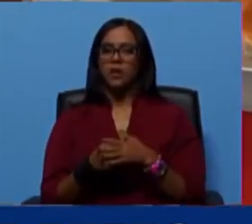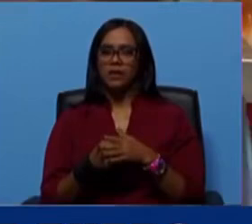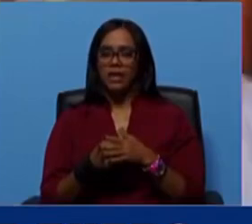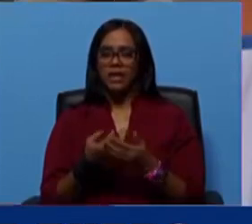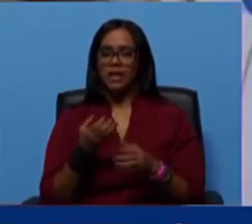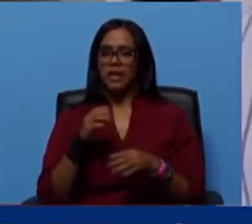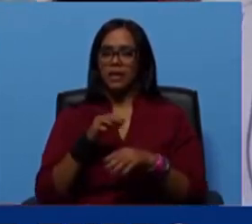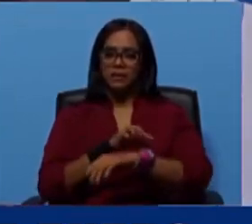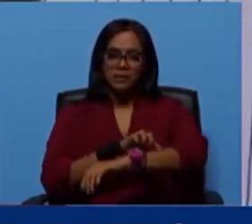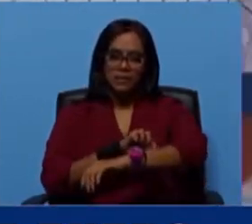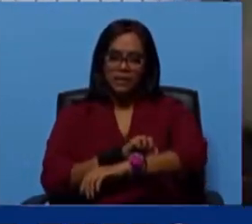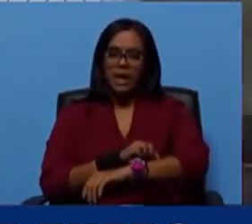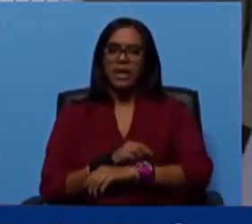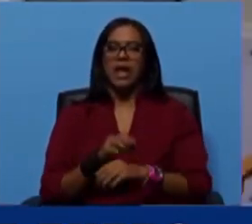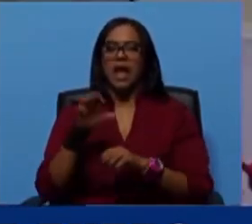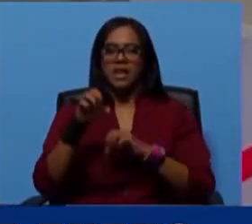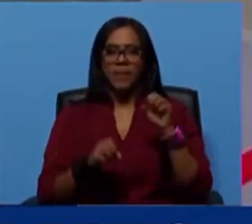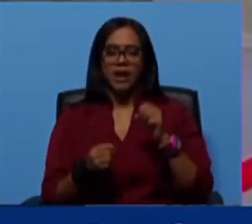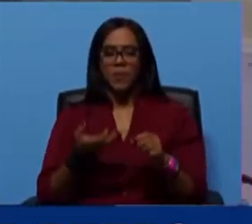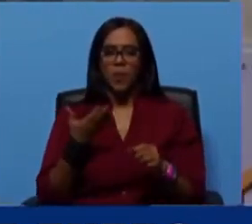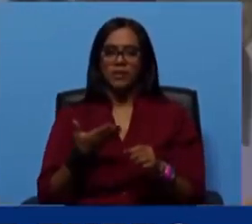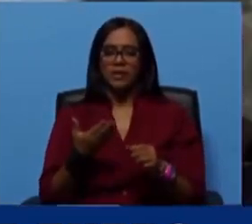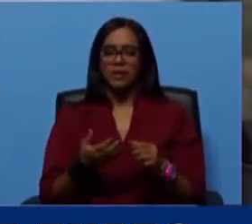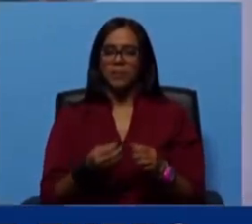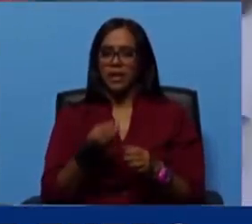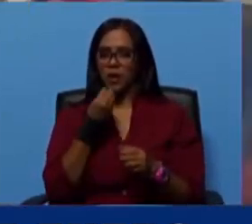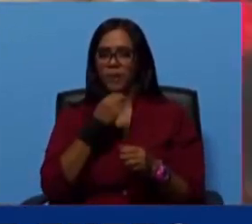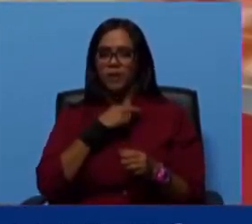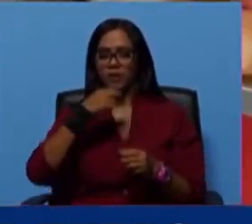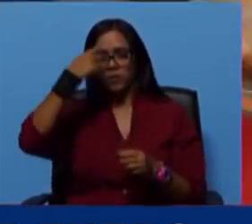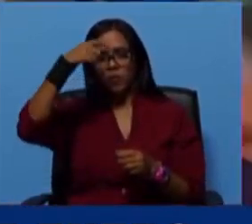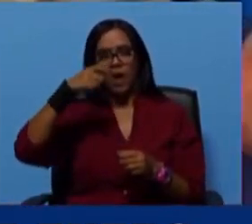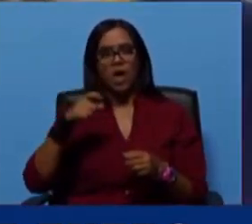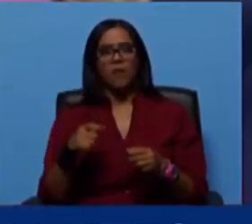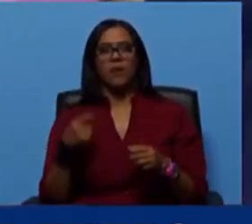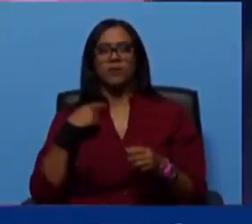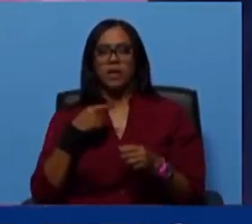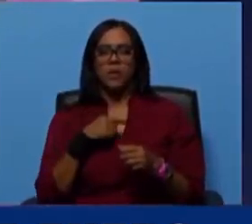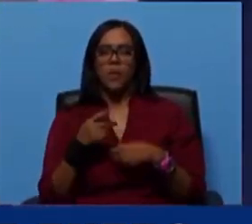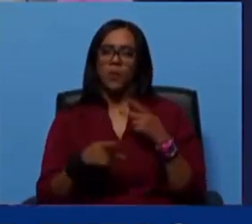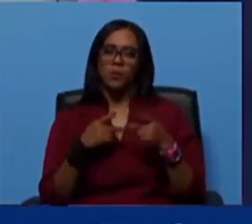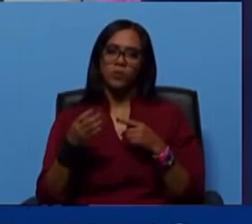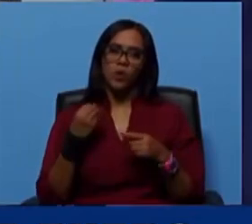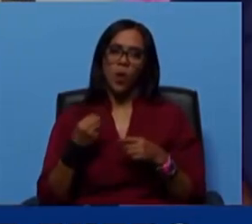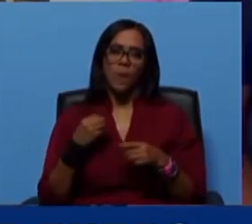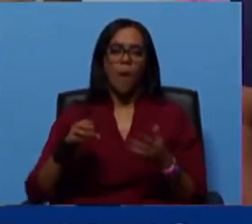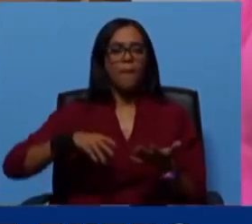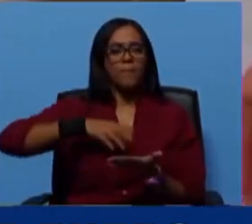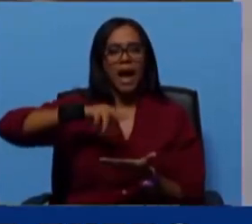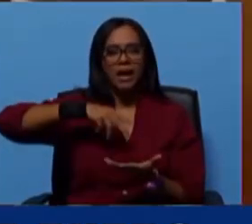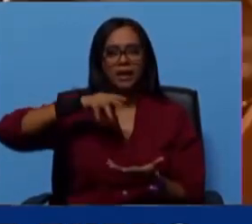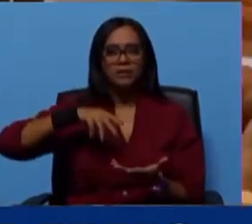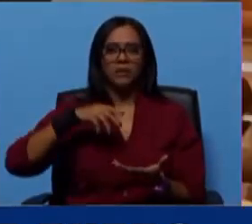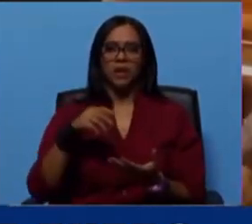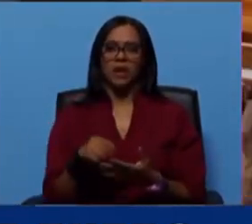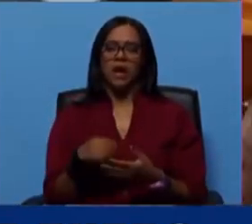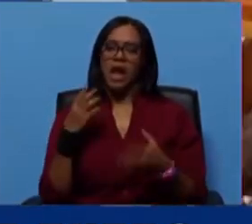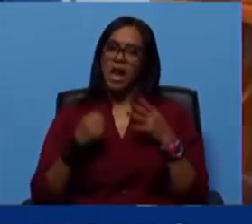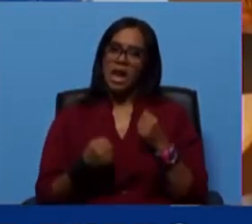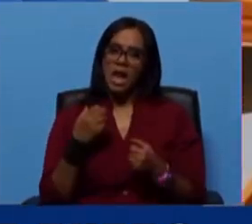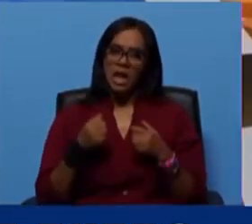proteína animal, que es muy importante para el consumo de nuestro pueblo. Tenemos productos como pasta,